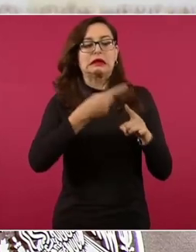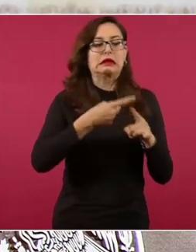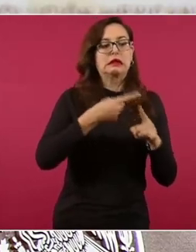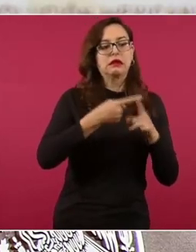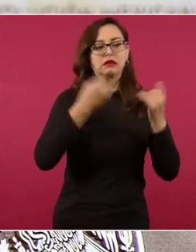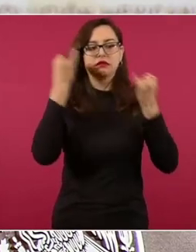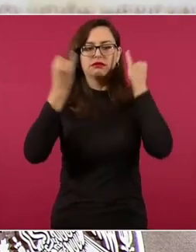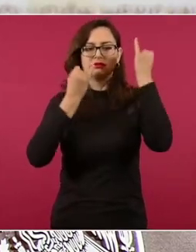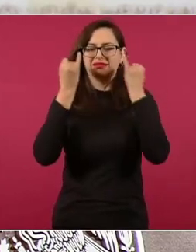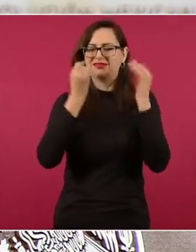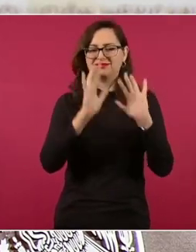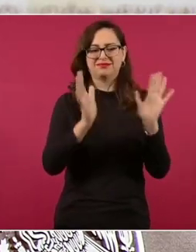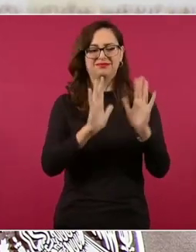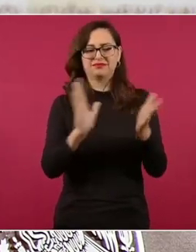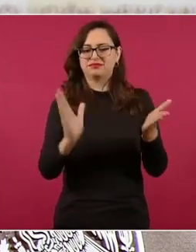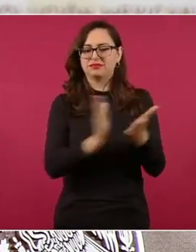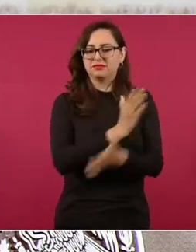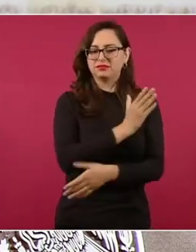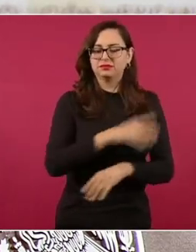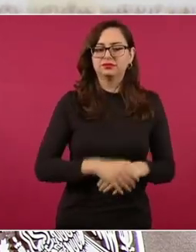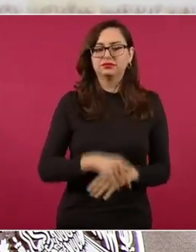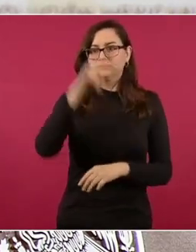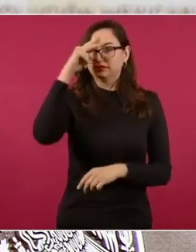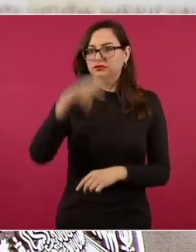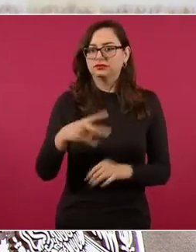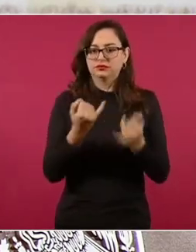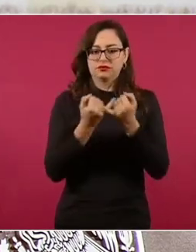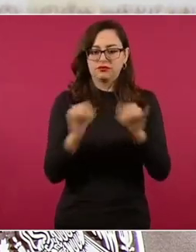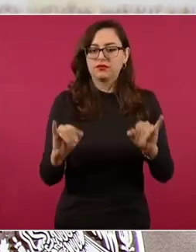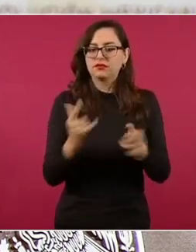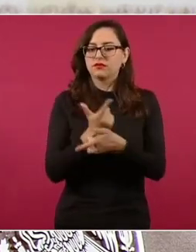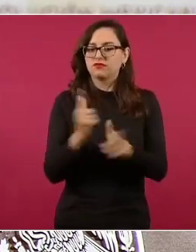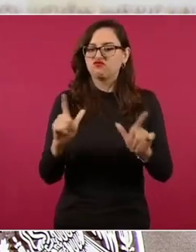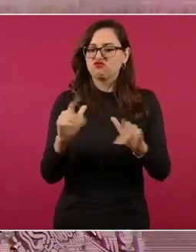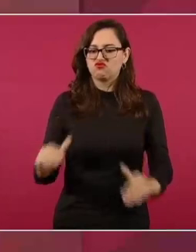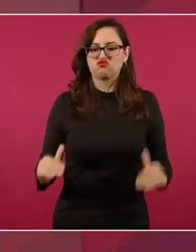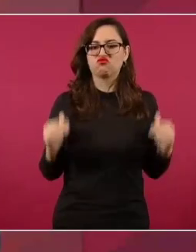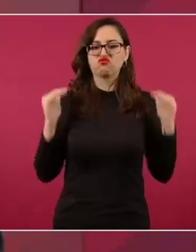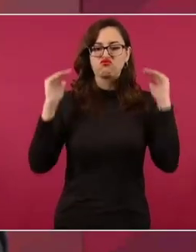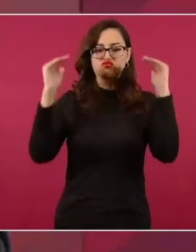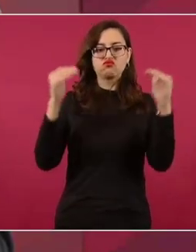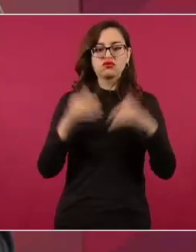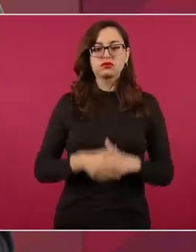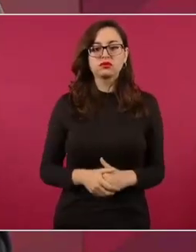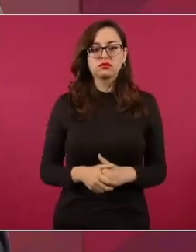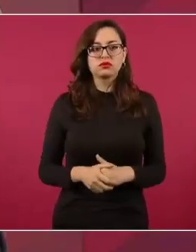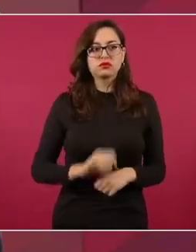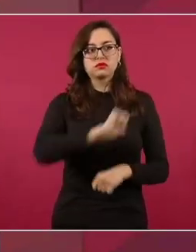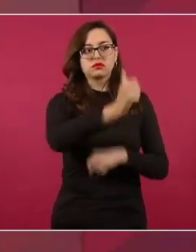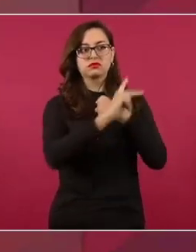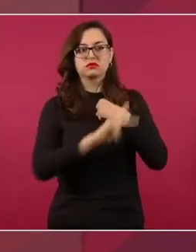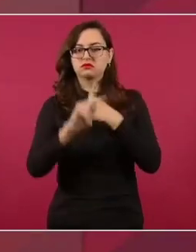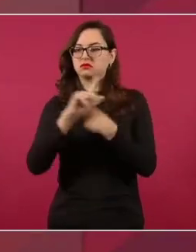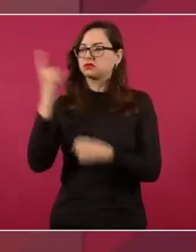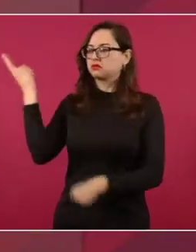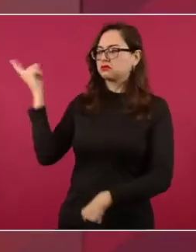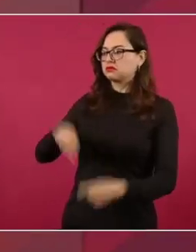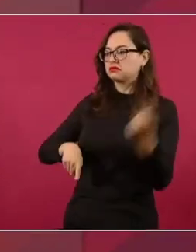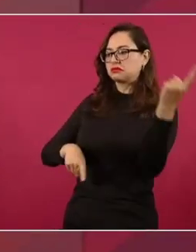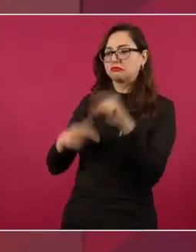que México sea independiente, libre, soberano, que no esté sometido a ninguna